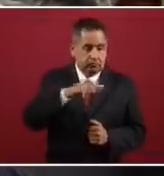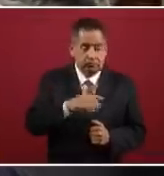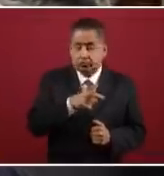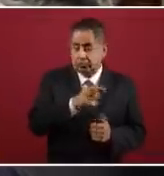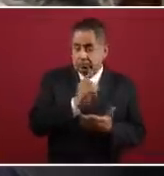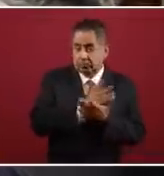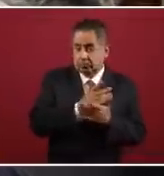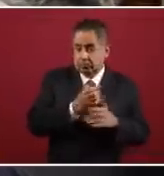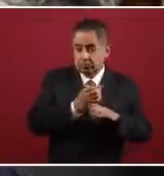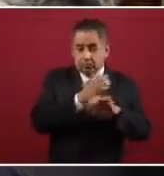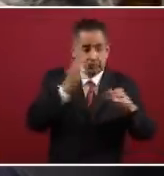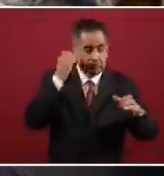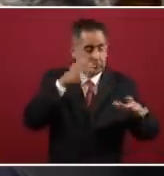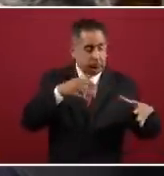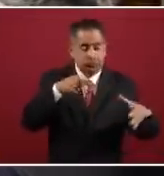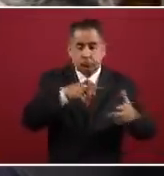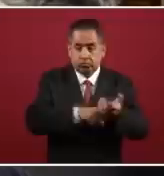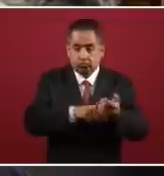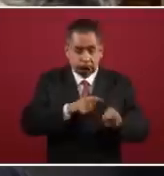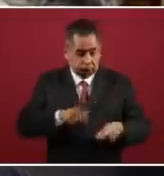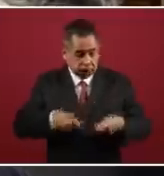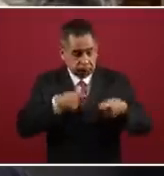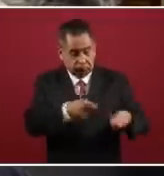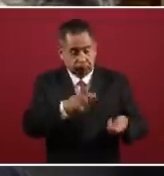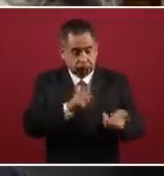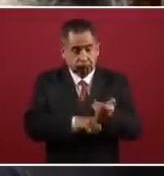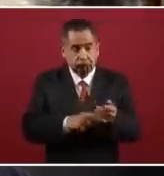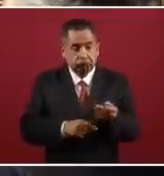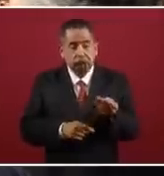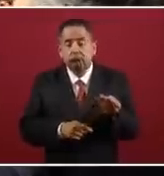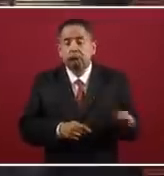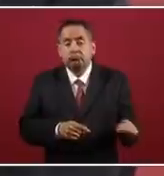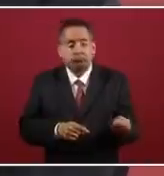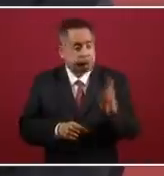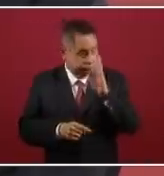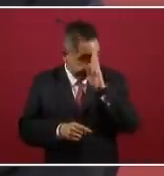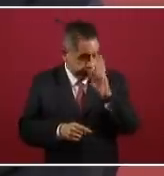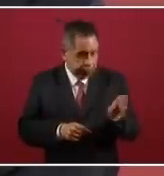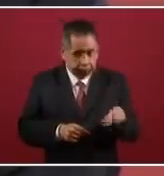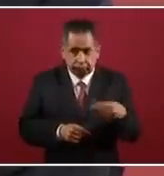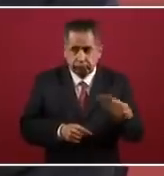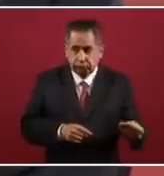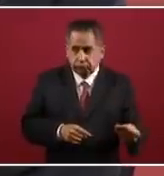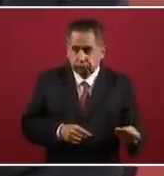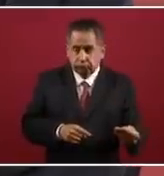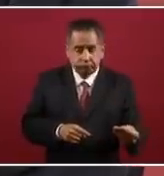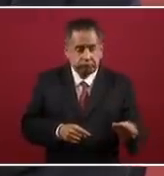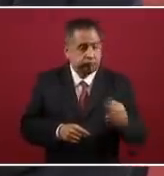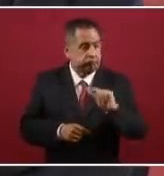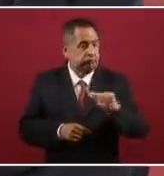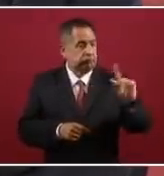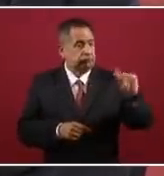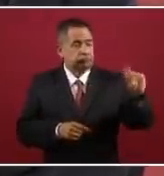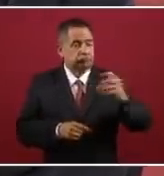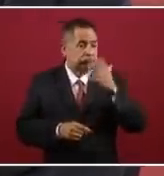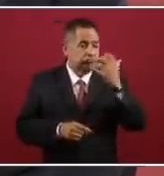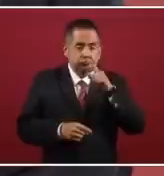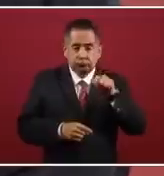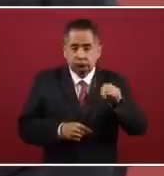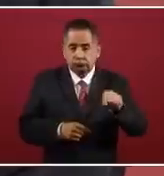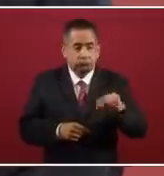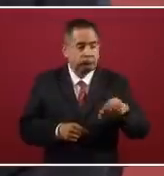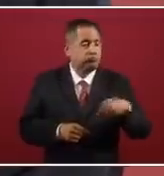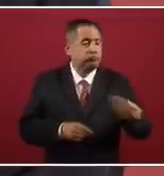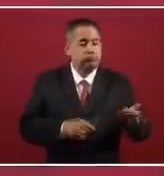estado en donde estamos entregando de manera directa a las autoridades de usos y costumbres